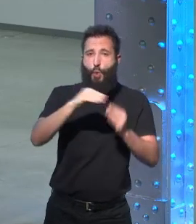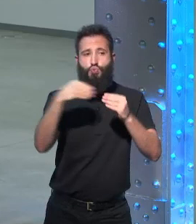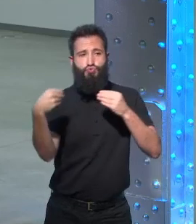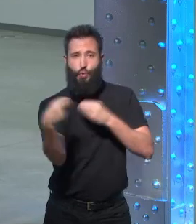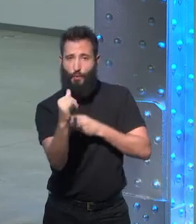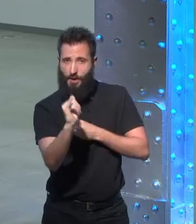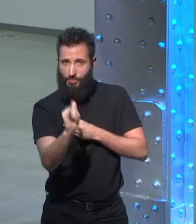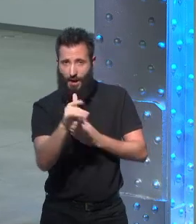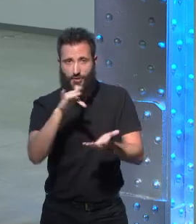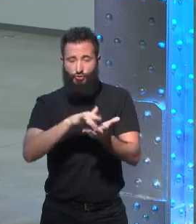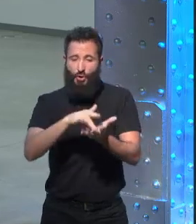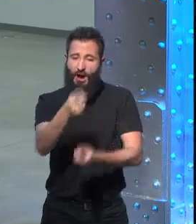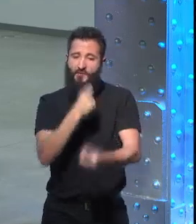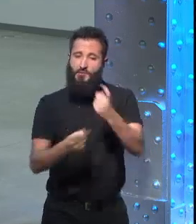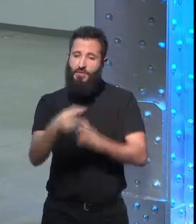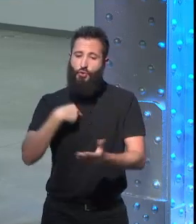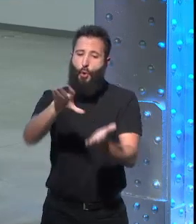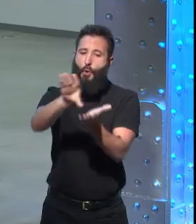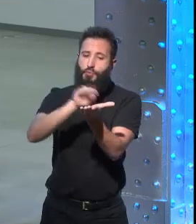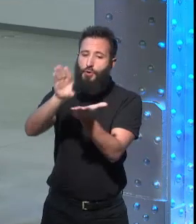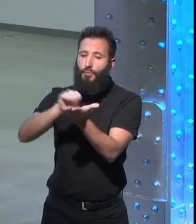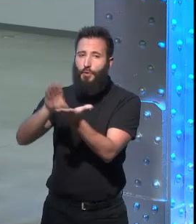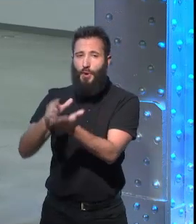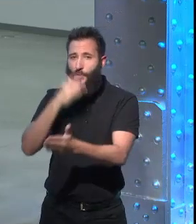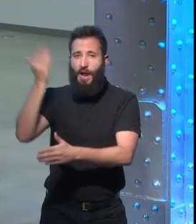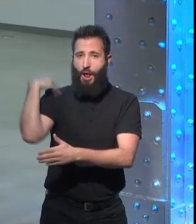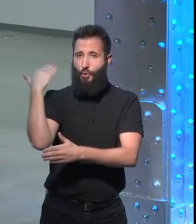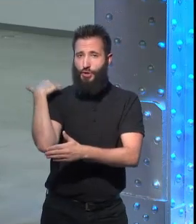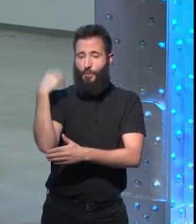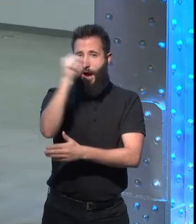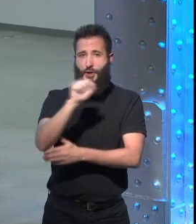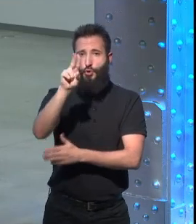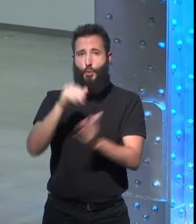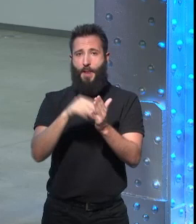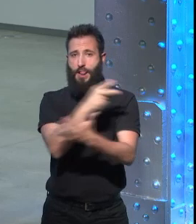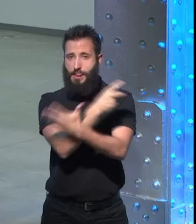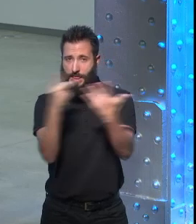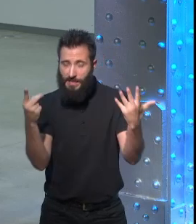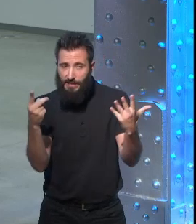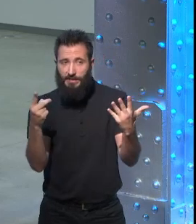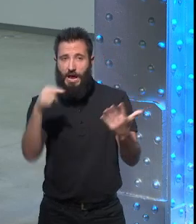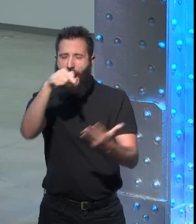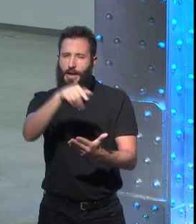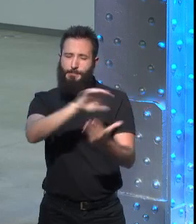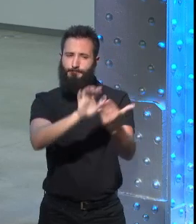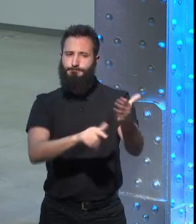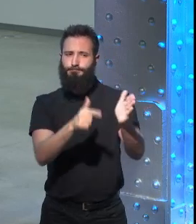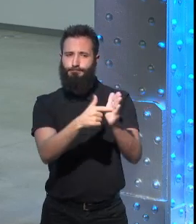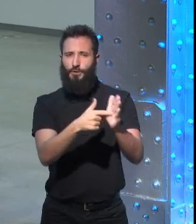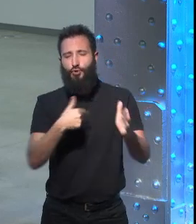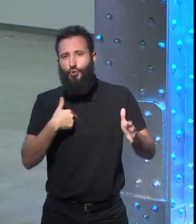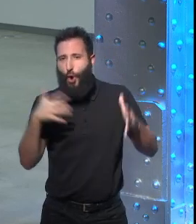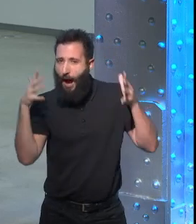extraído una serie de información en el año 2016. Aquí sería recomendable, y